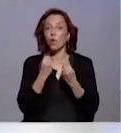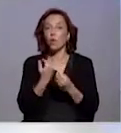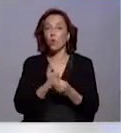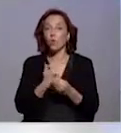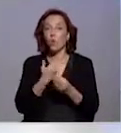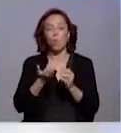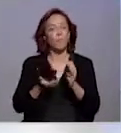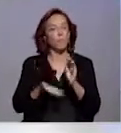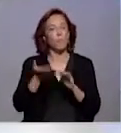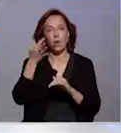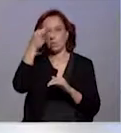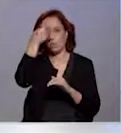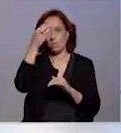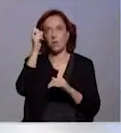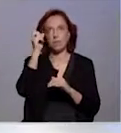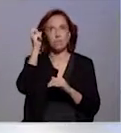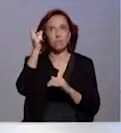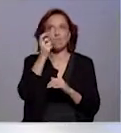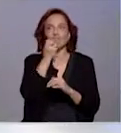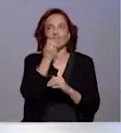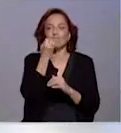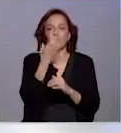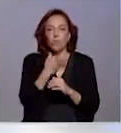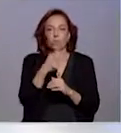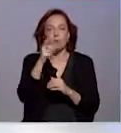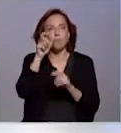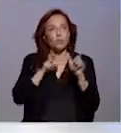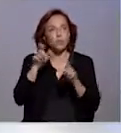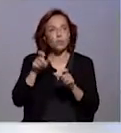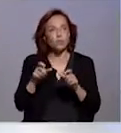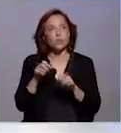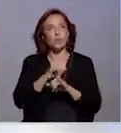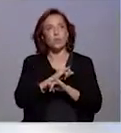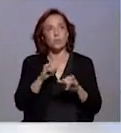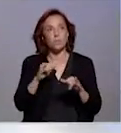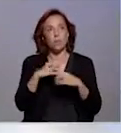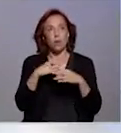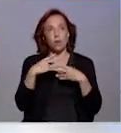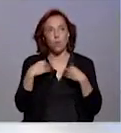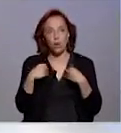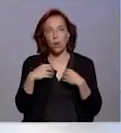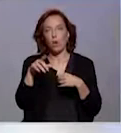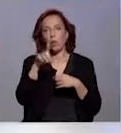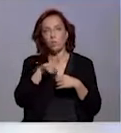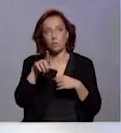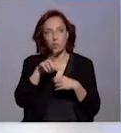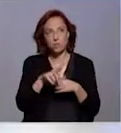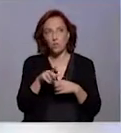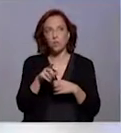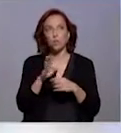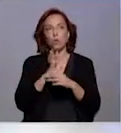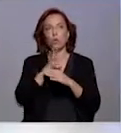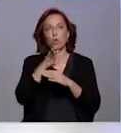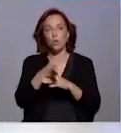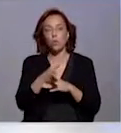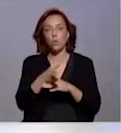capacitaciones y el mayor nivel de capacitación a aquellas personas que tienen que han terminado primaria la secundaria que han